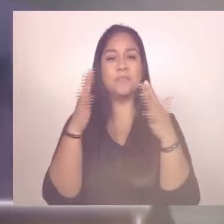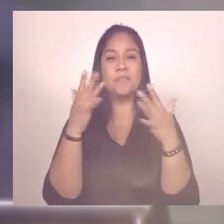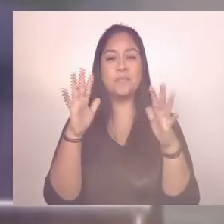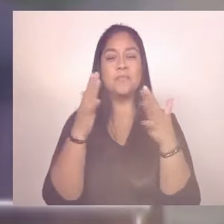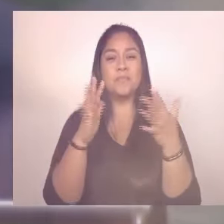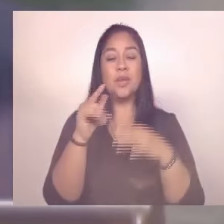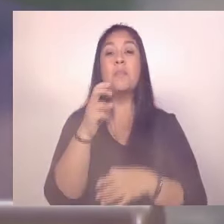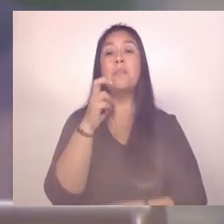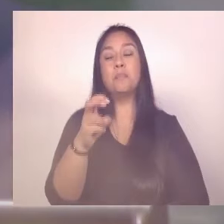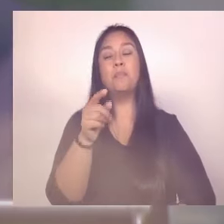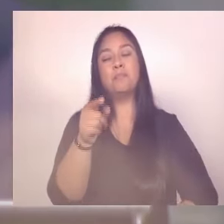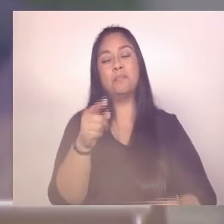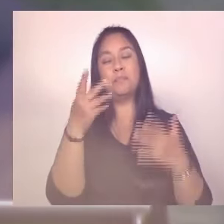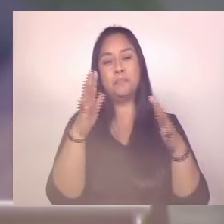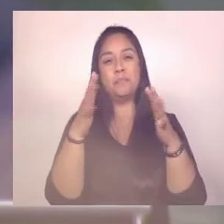en la labor